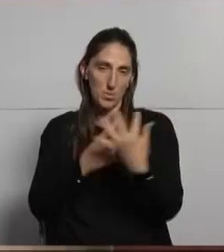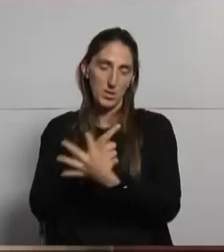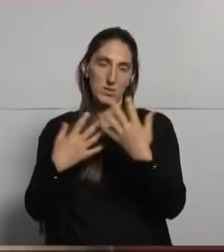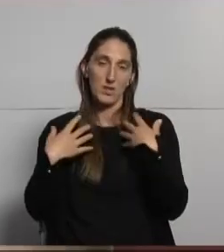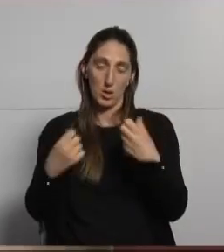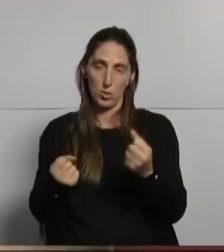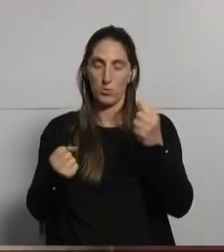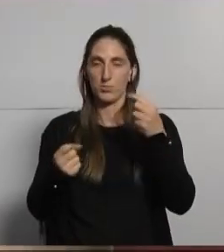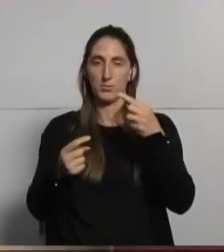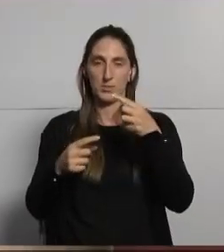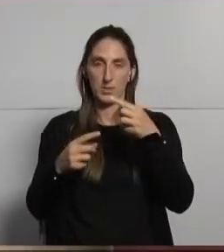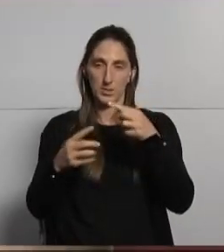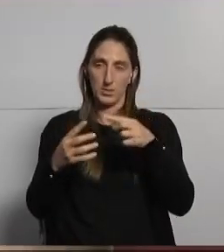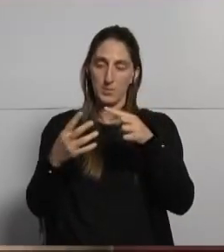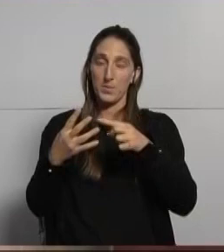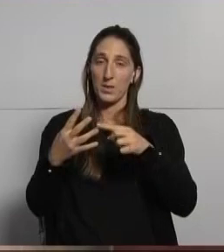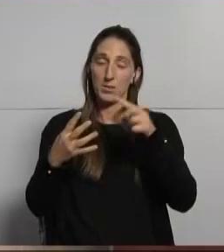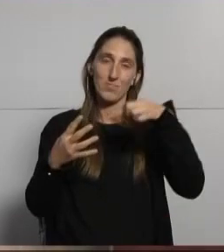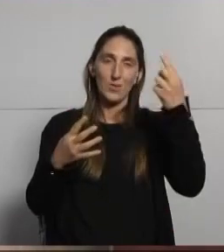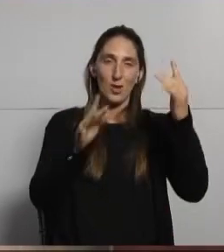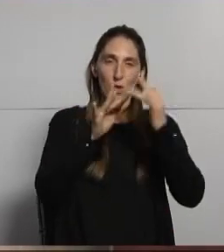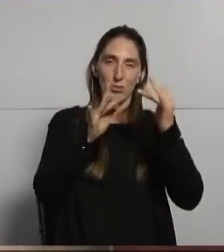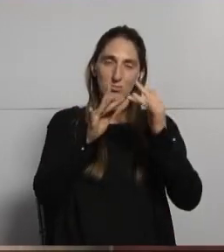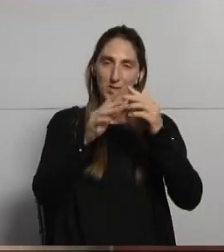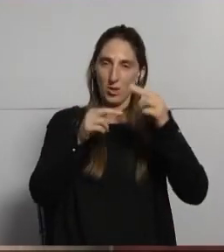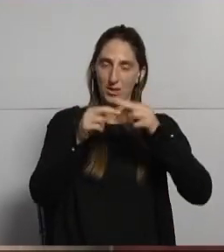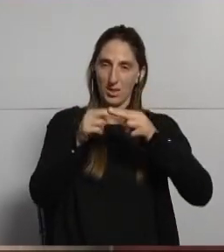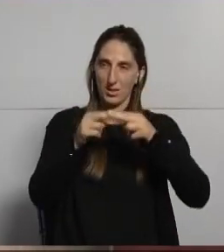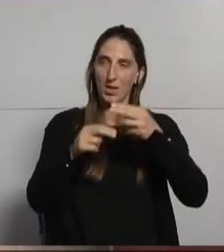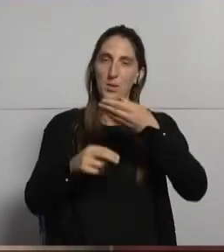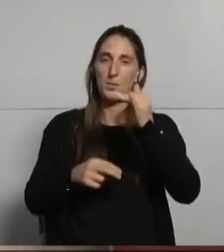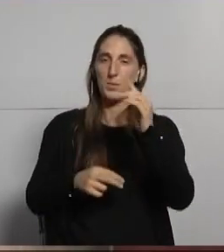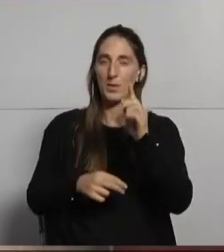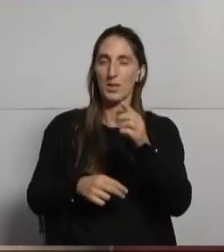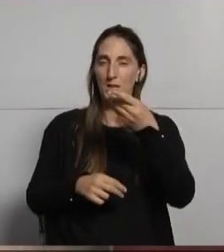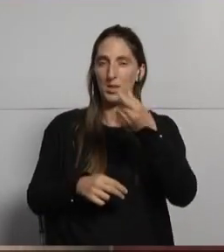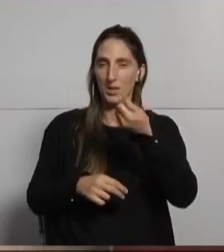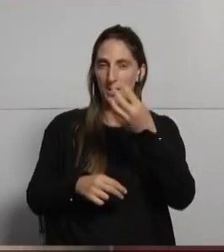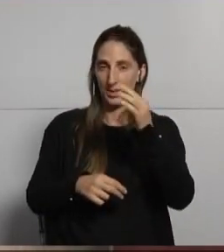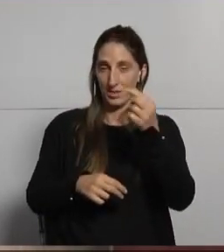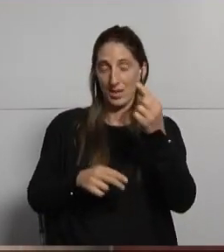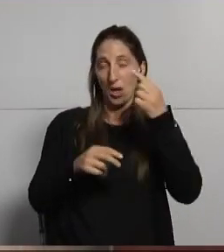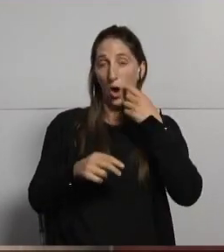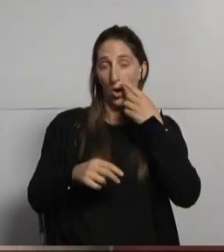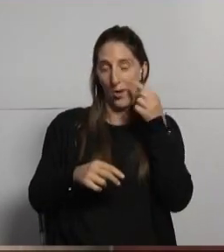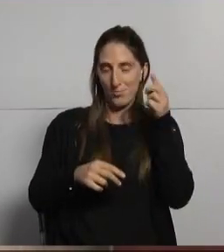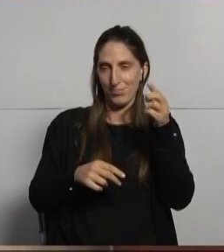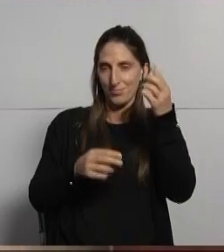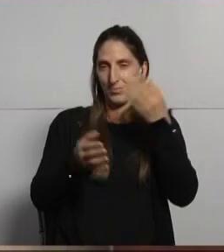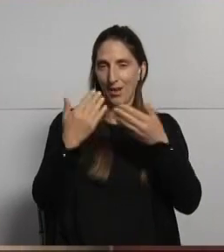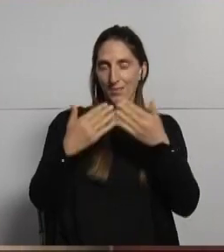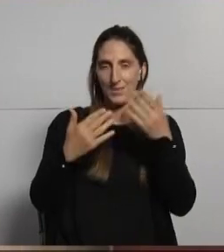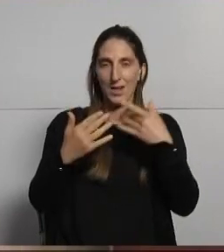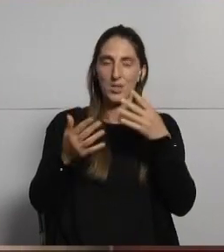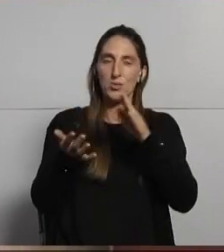presencia remota, la de Héctor Cotelo de Quanam, que va a presentar Big Data aplicada a la investigación de vectores de propagación